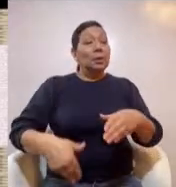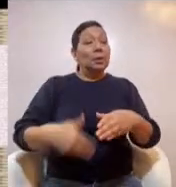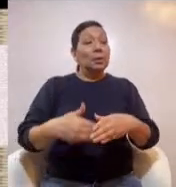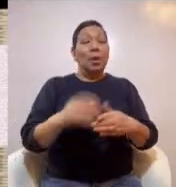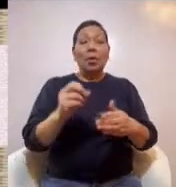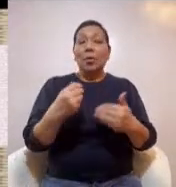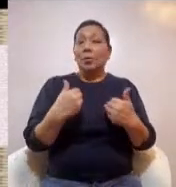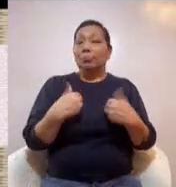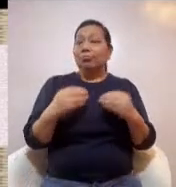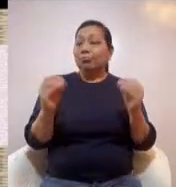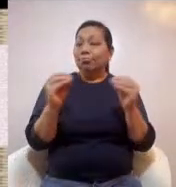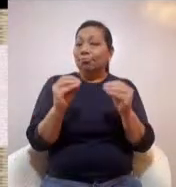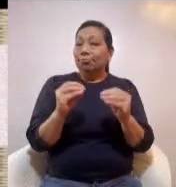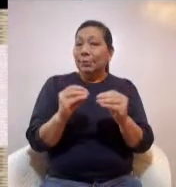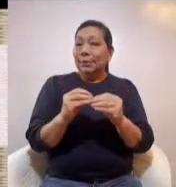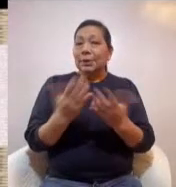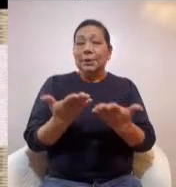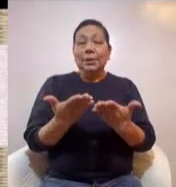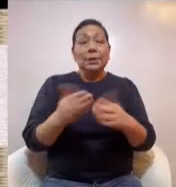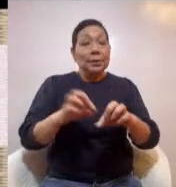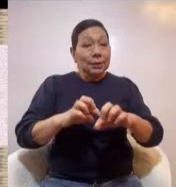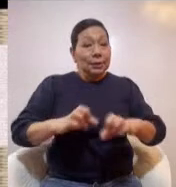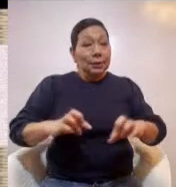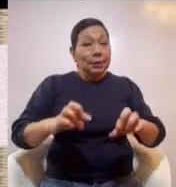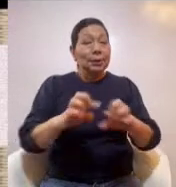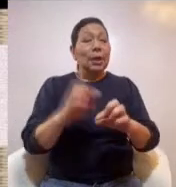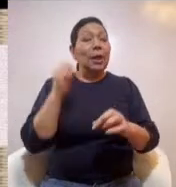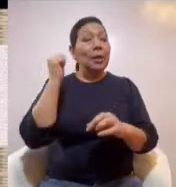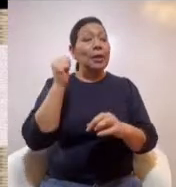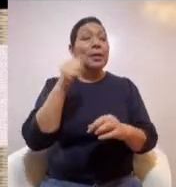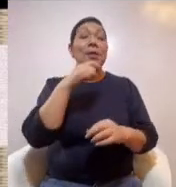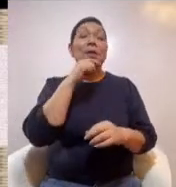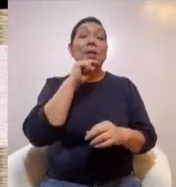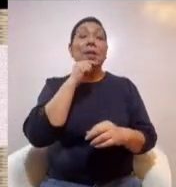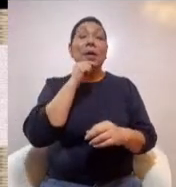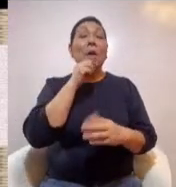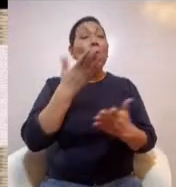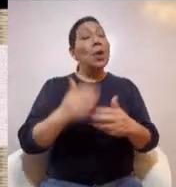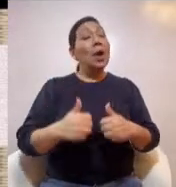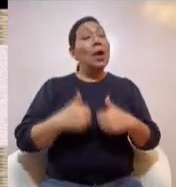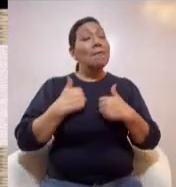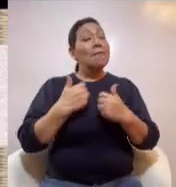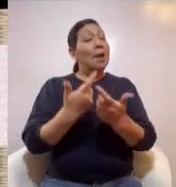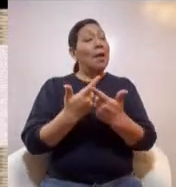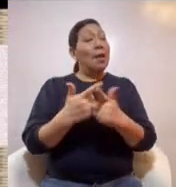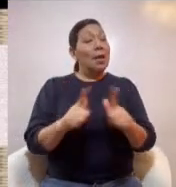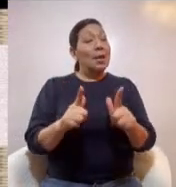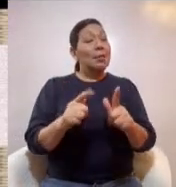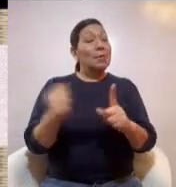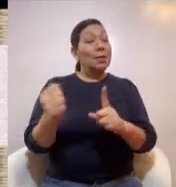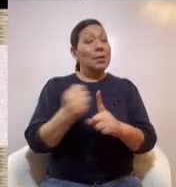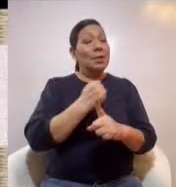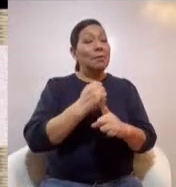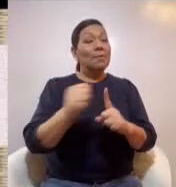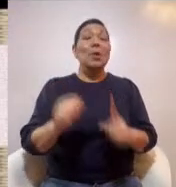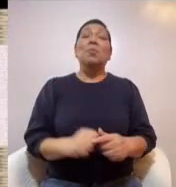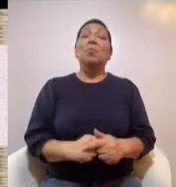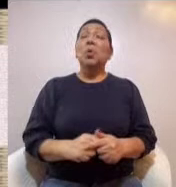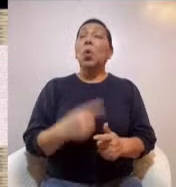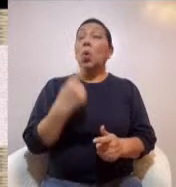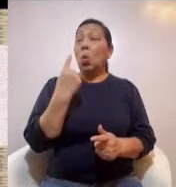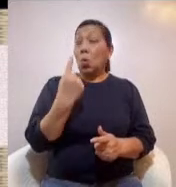adopción de la convención no consigue el pleno ejercicio de los derechos de las mujeres a una vida libre de